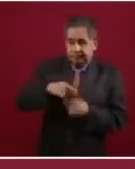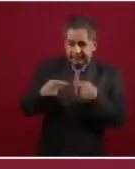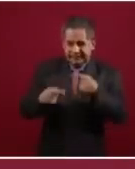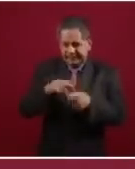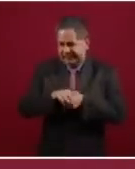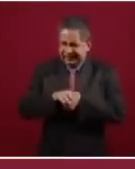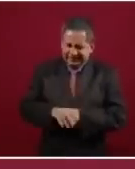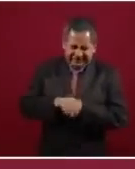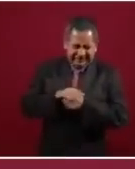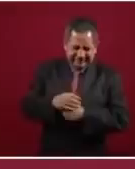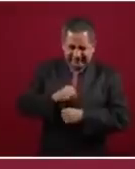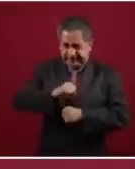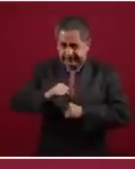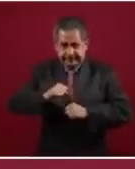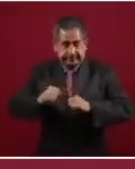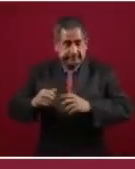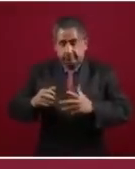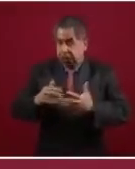resistido,